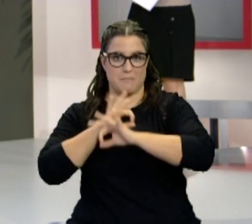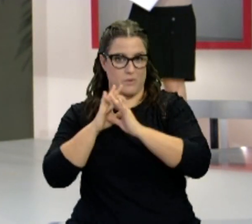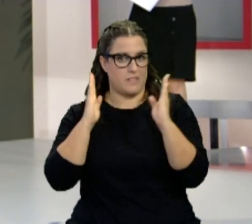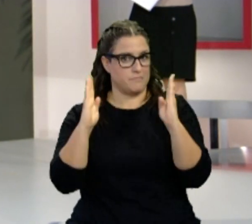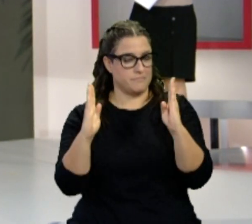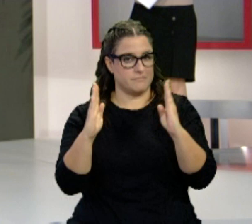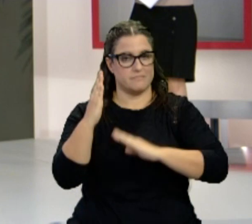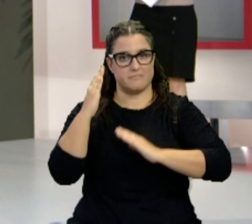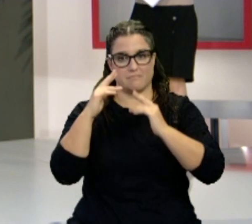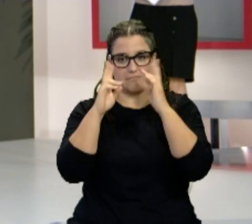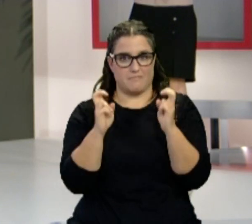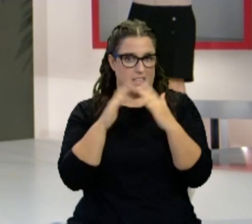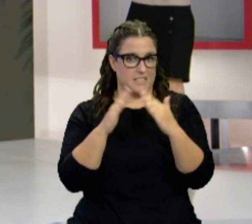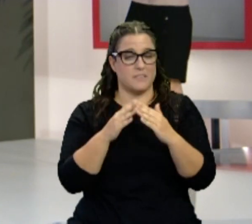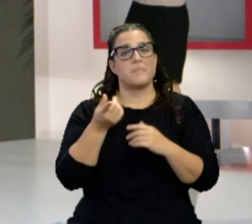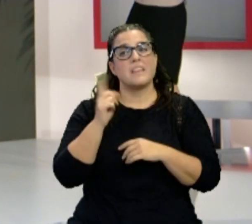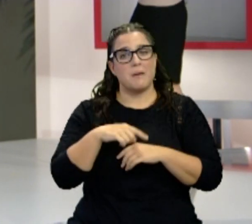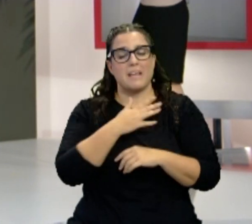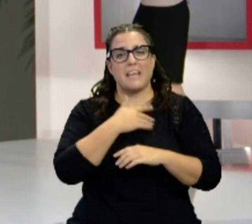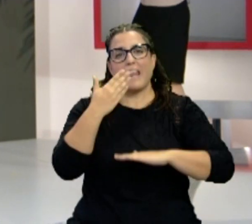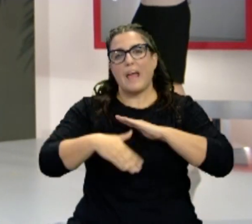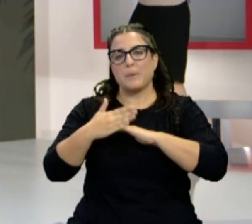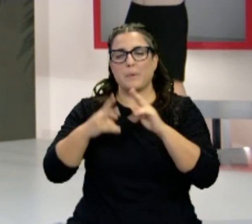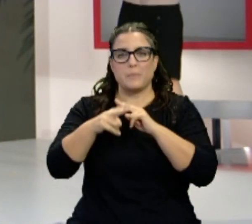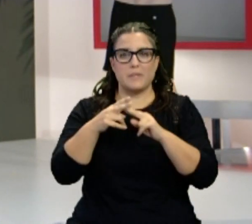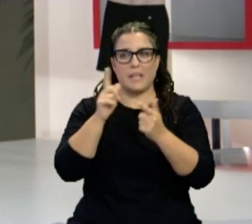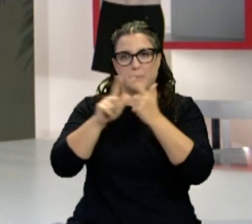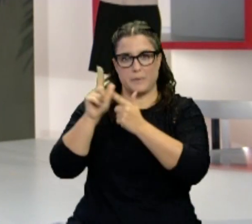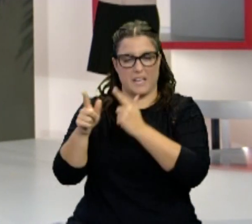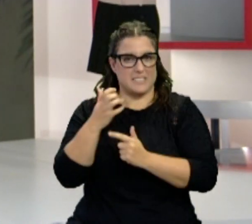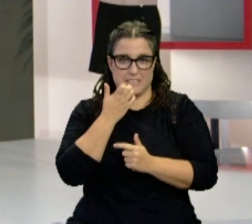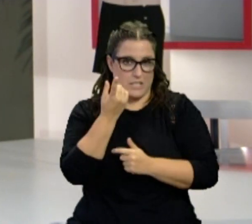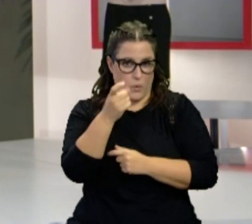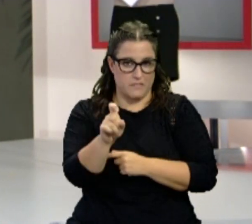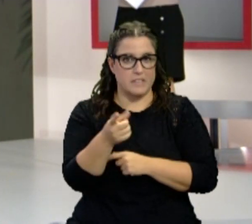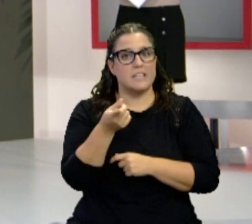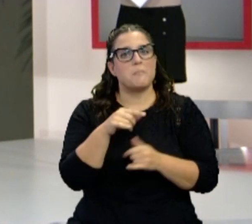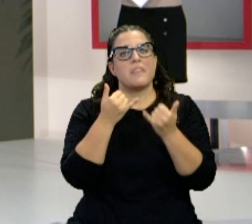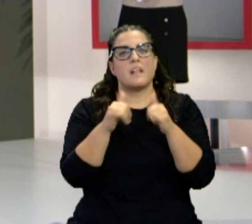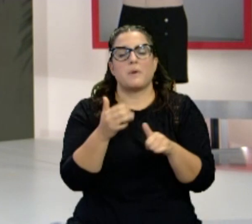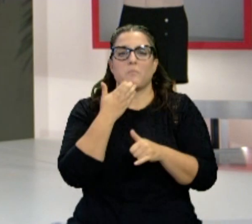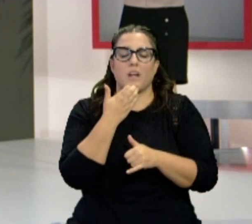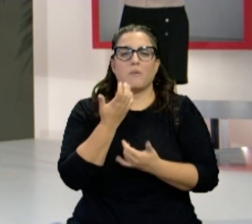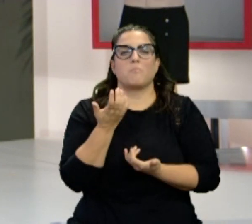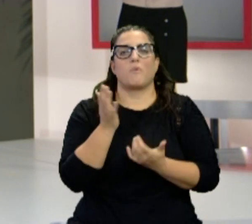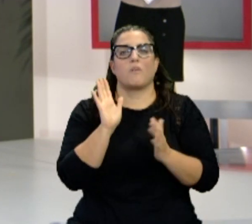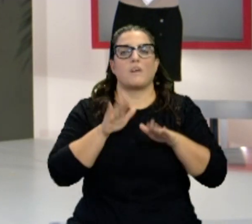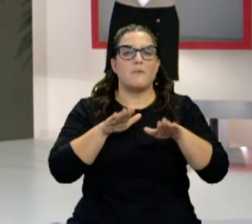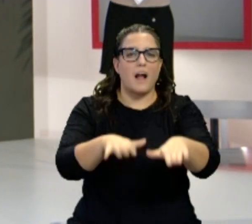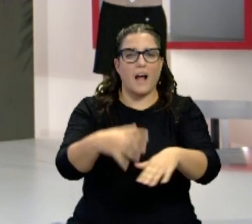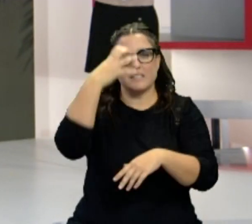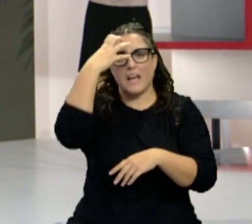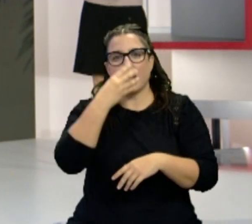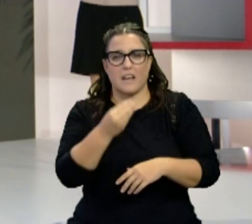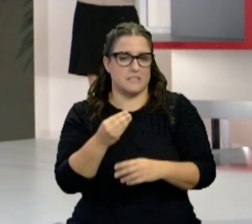que quiere el Gobierno es evitar viajes innecesarios y también no celebrar eventos como son las cabalgatas de los Reyes Magos. Desde el Gobierno